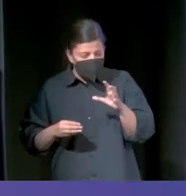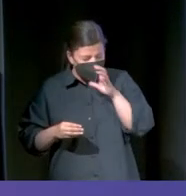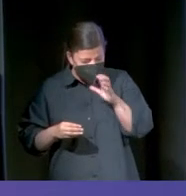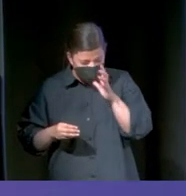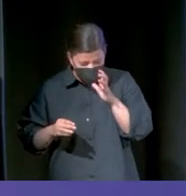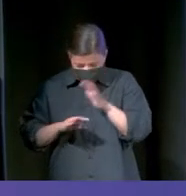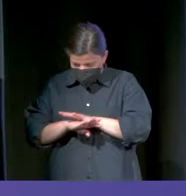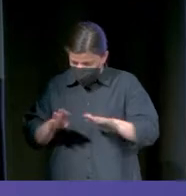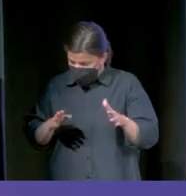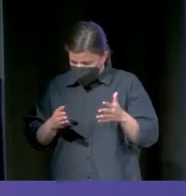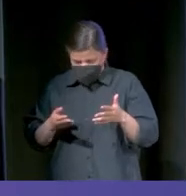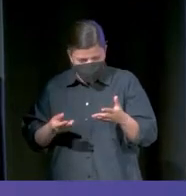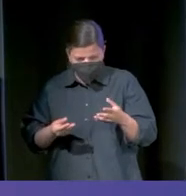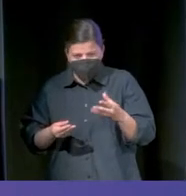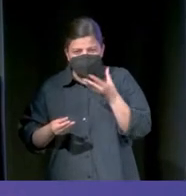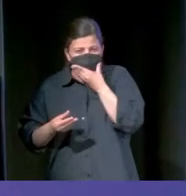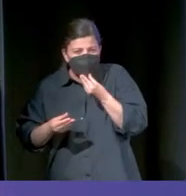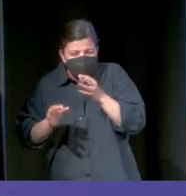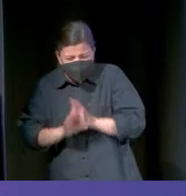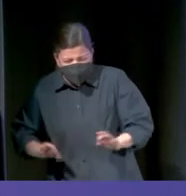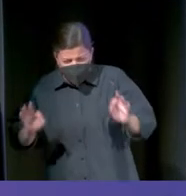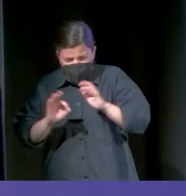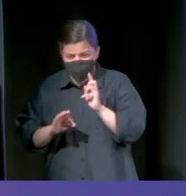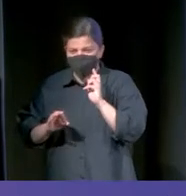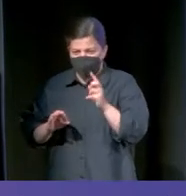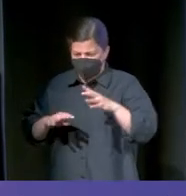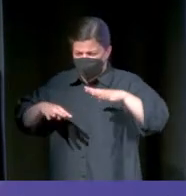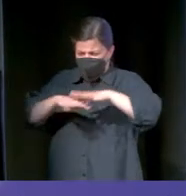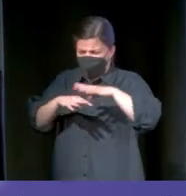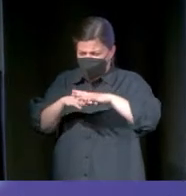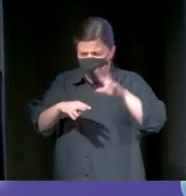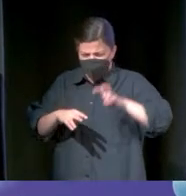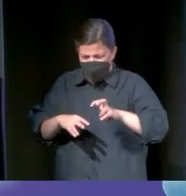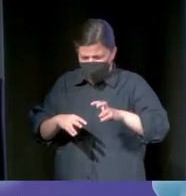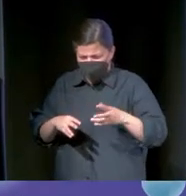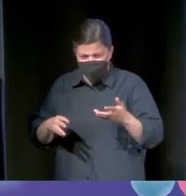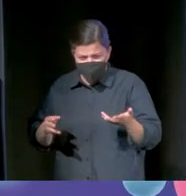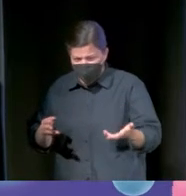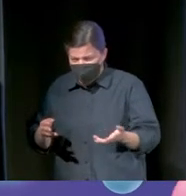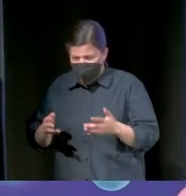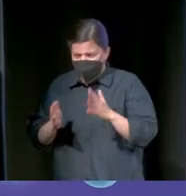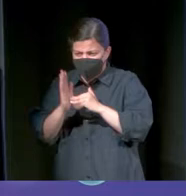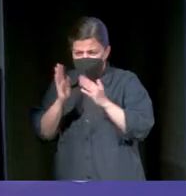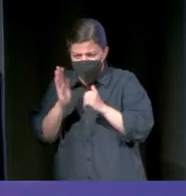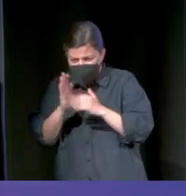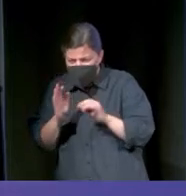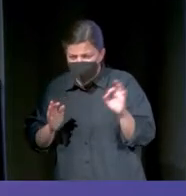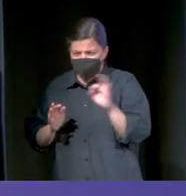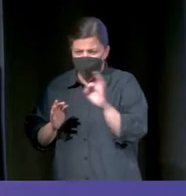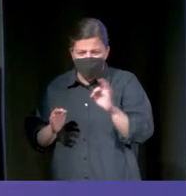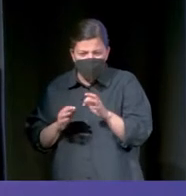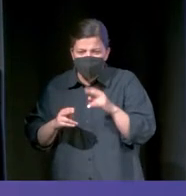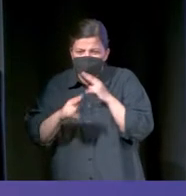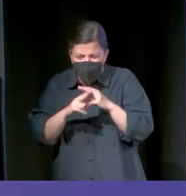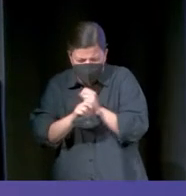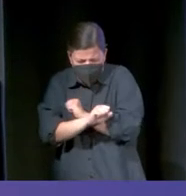que no favorecían en nada y que tenían solamente como filtro valència os acordáis filtro valència filtro hedwing unos nombres imposibles